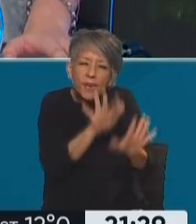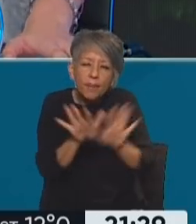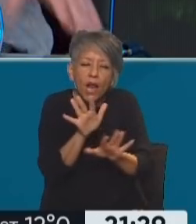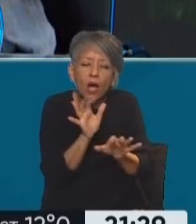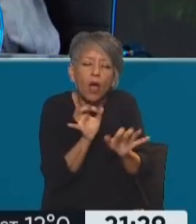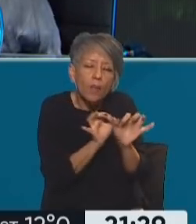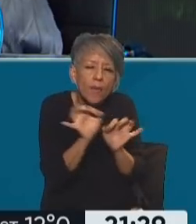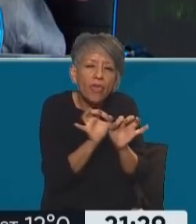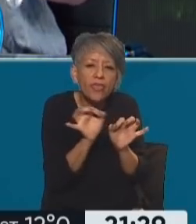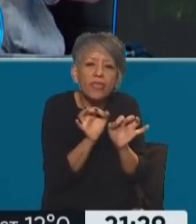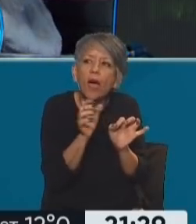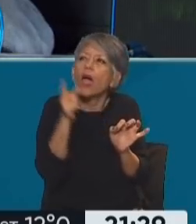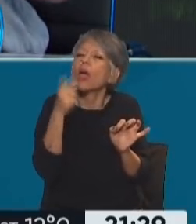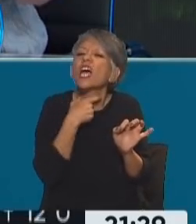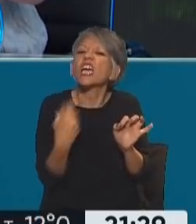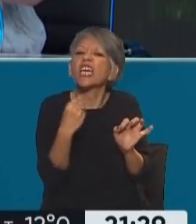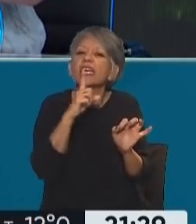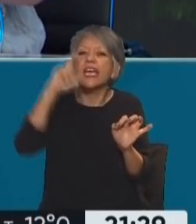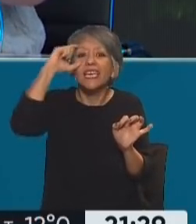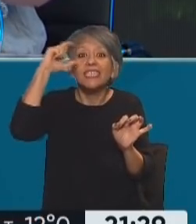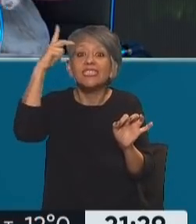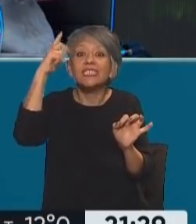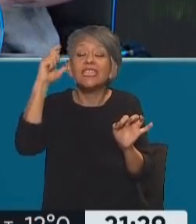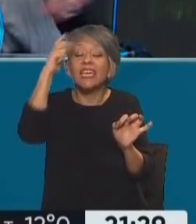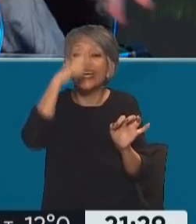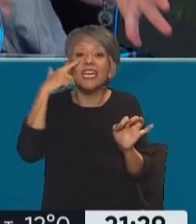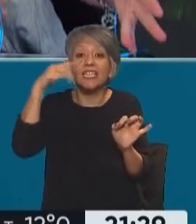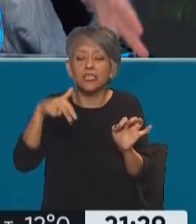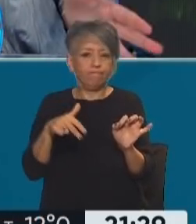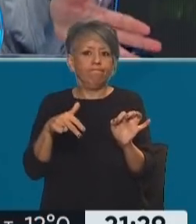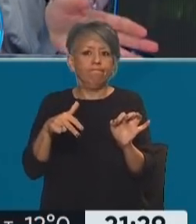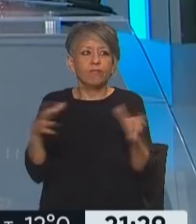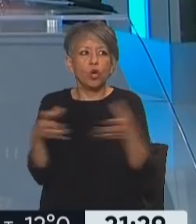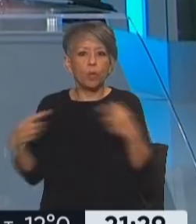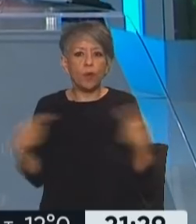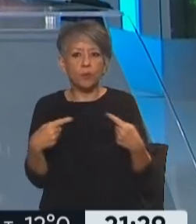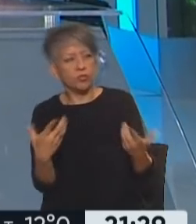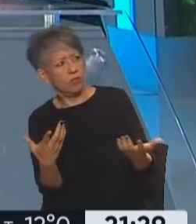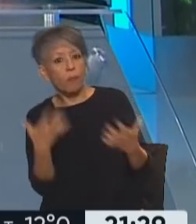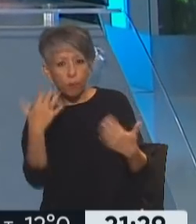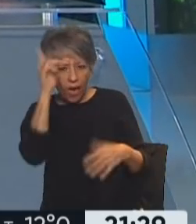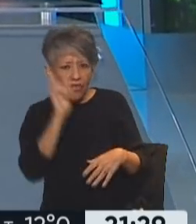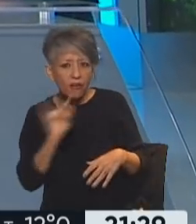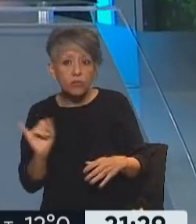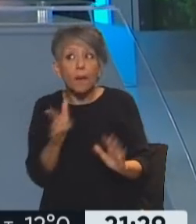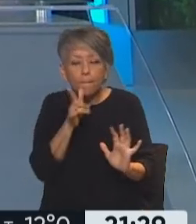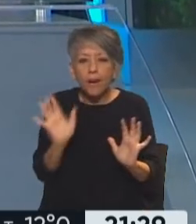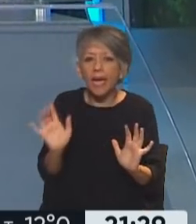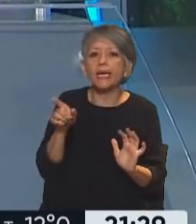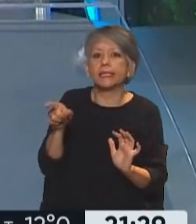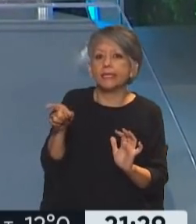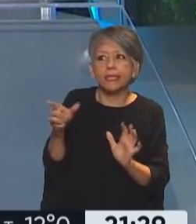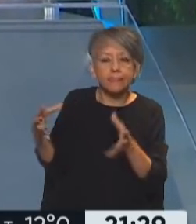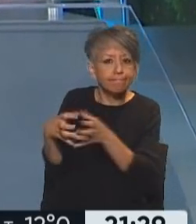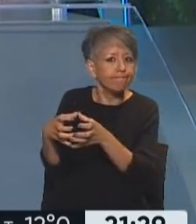quería Techint. Podría de repente eso causar una denuncia de la oposición, si quisiera. Que es la que está preguntando justamente ahora por la información al respecto. Exactamente. Pero